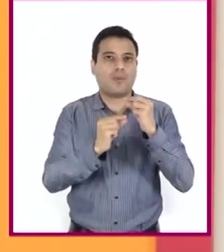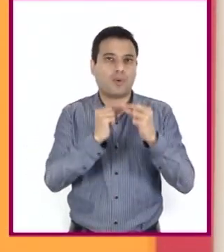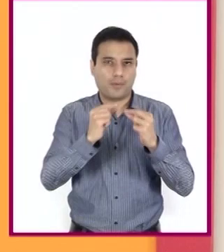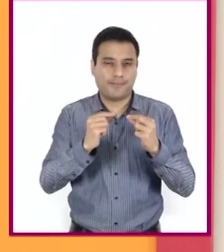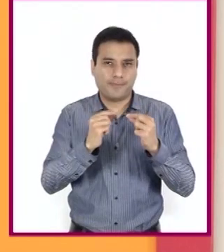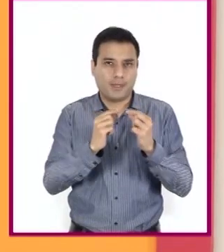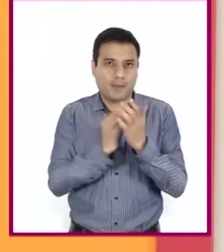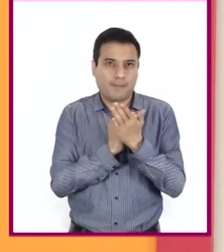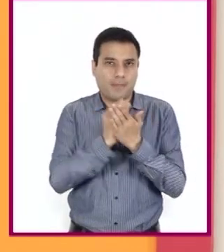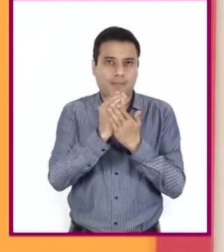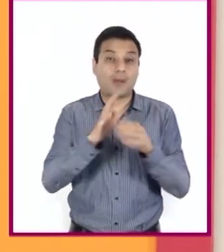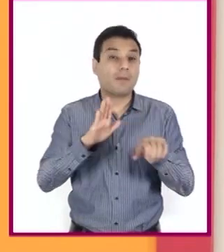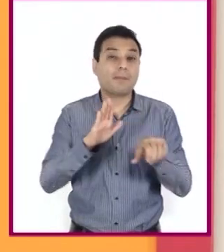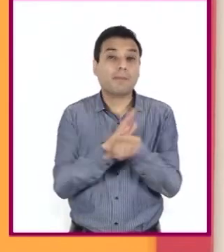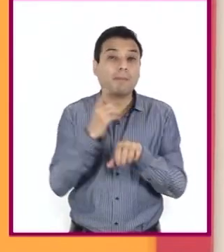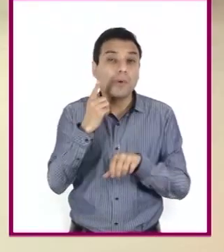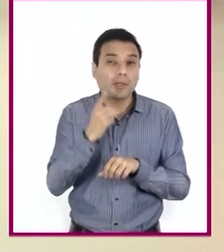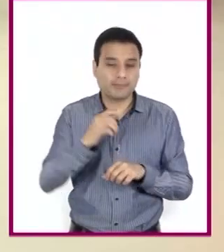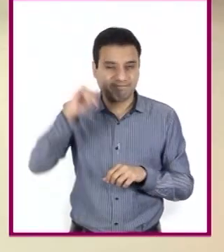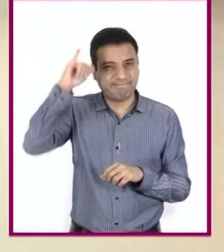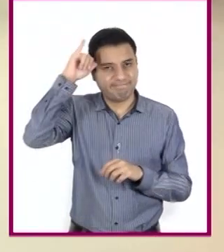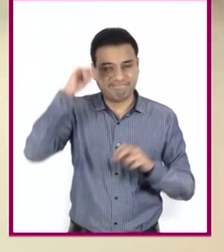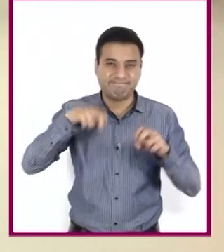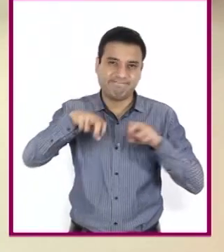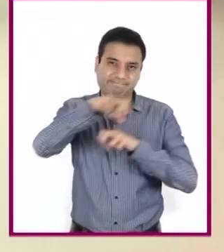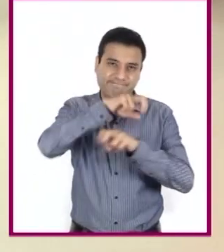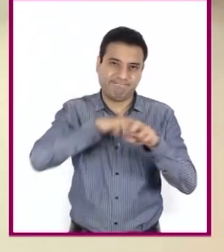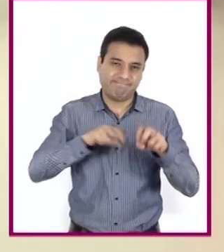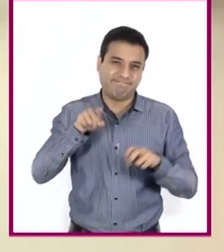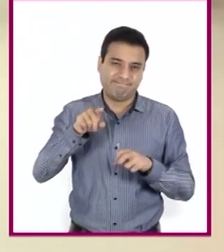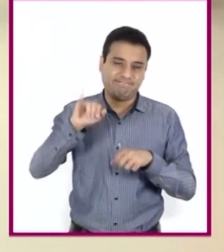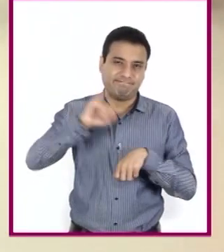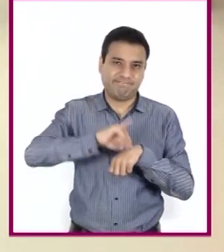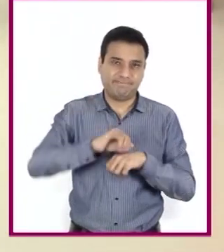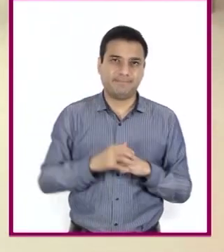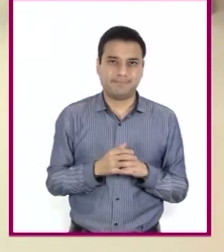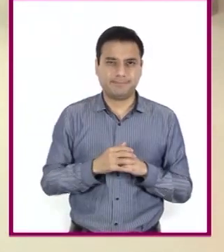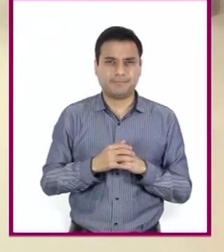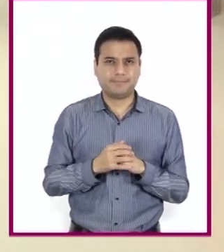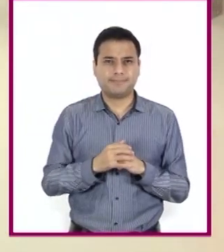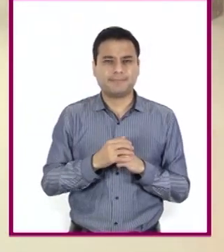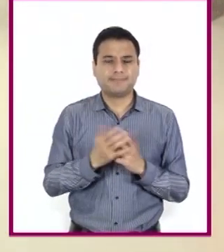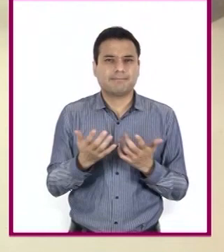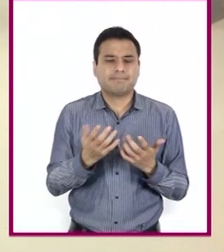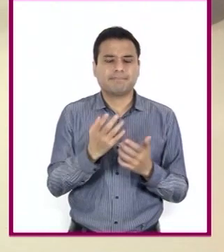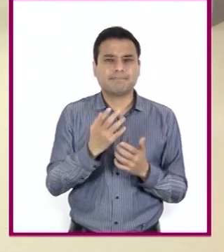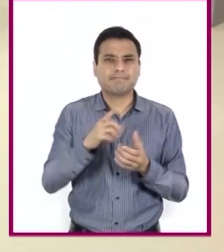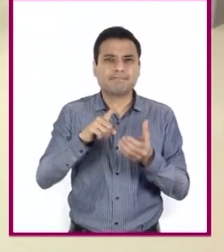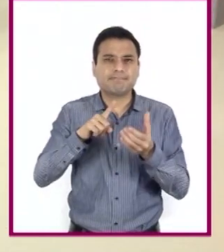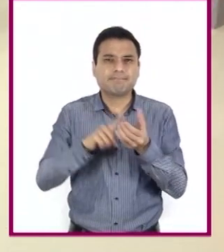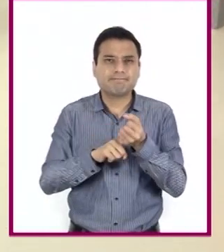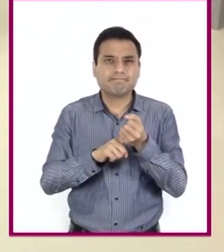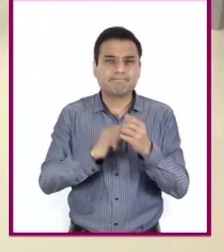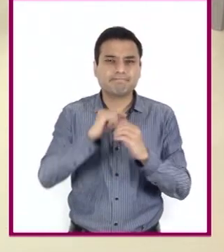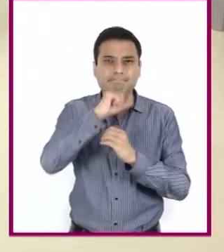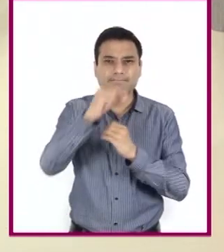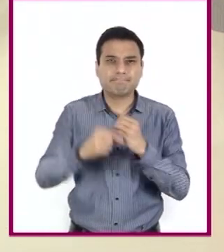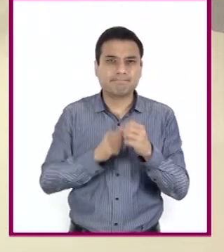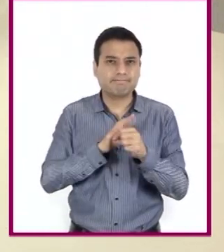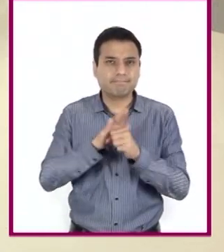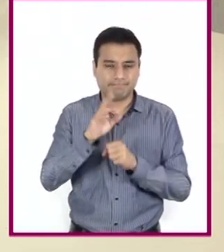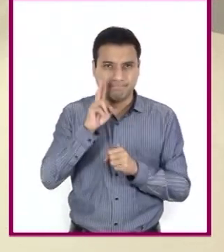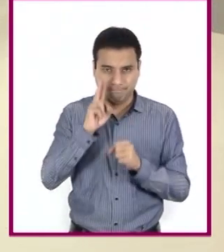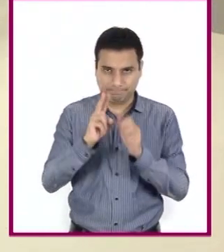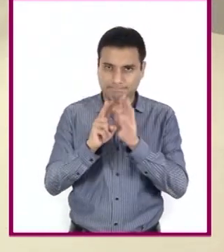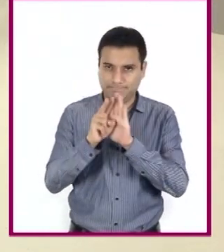ganadera. Comenzamos con los elementos que forman este compuesto. ¿Sí? Para esto, observen con atención el